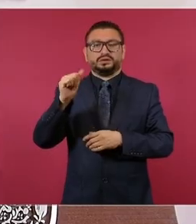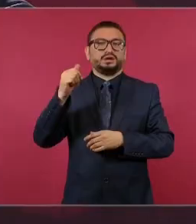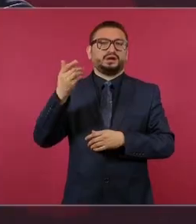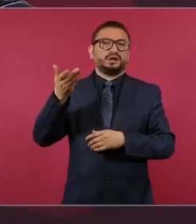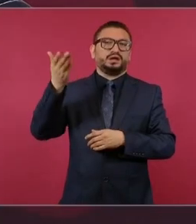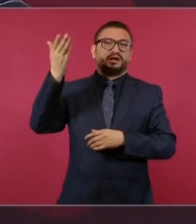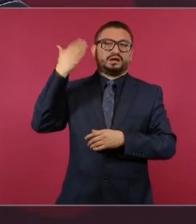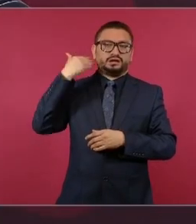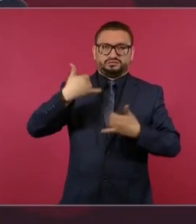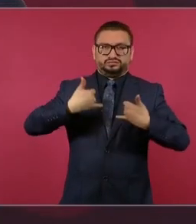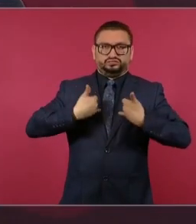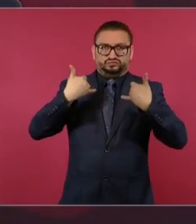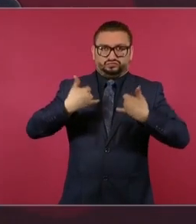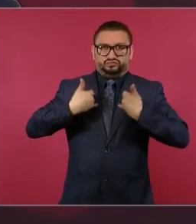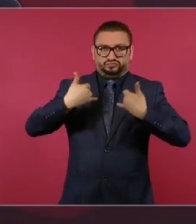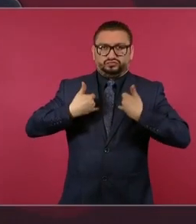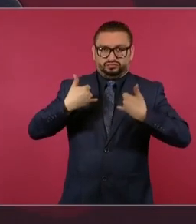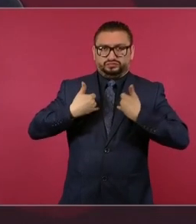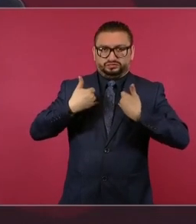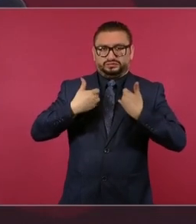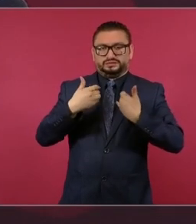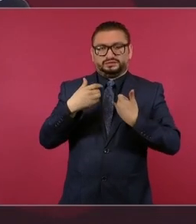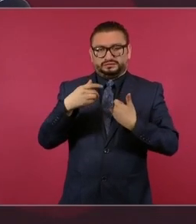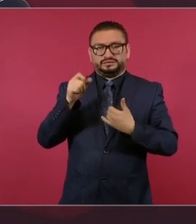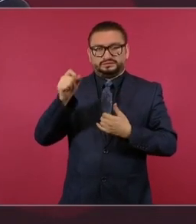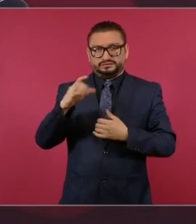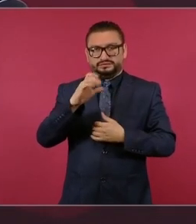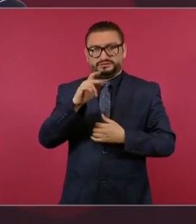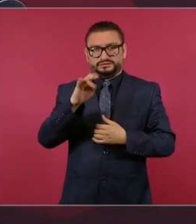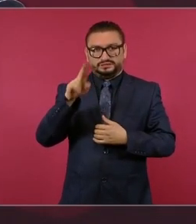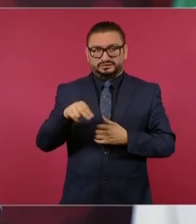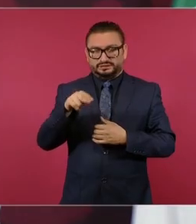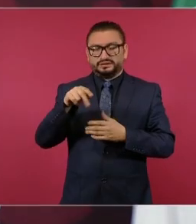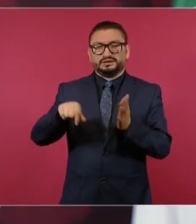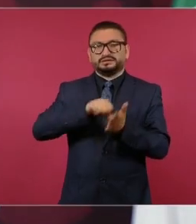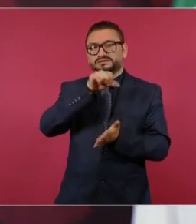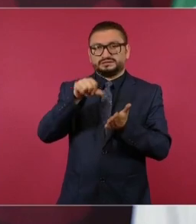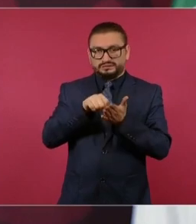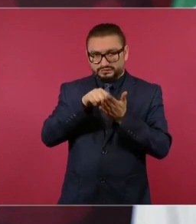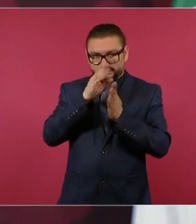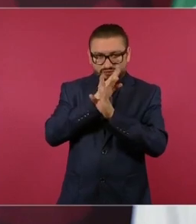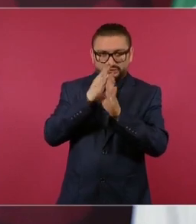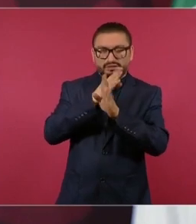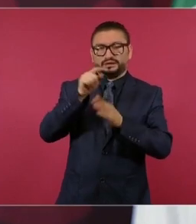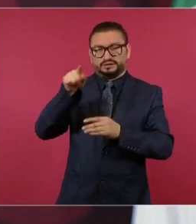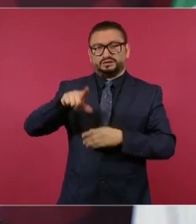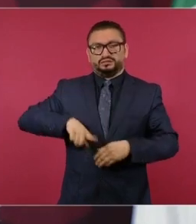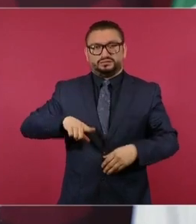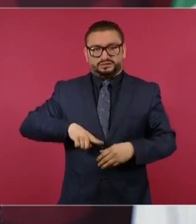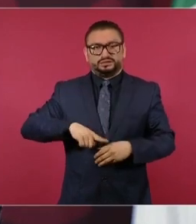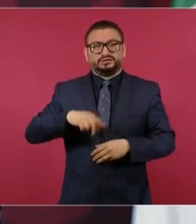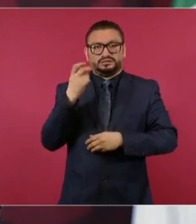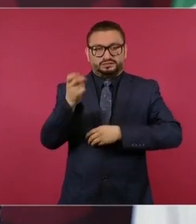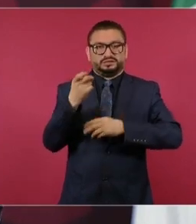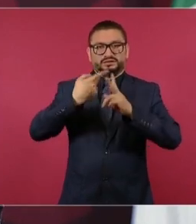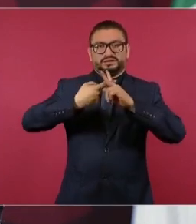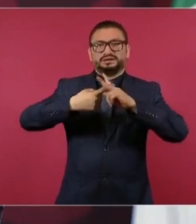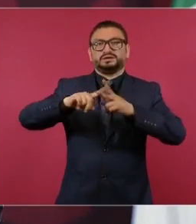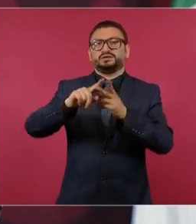desde jovencito del CISEN, del Centro de Espionaje del Gobierno, y comenzó